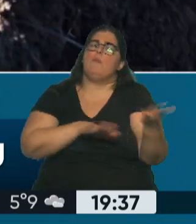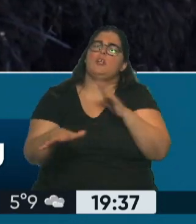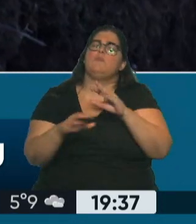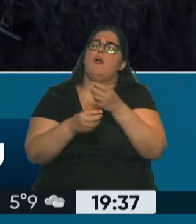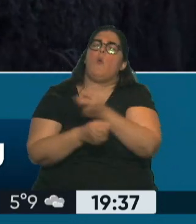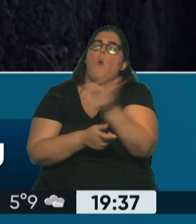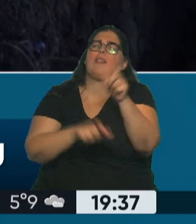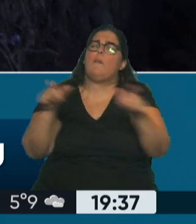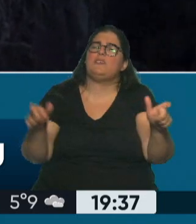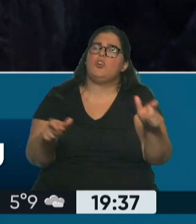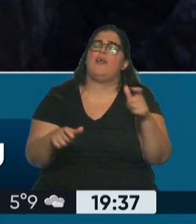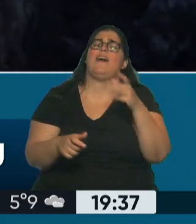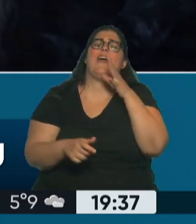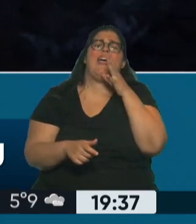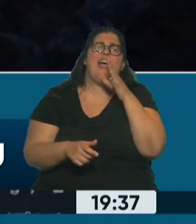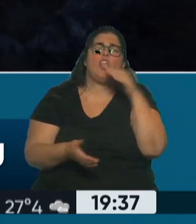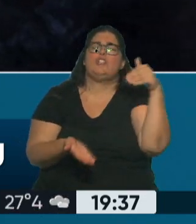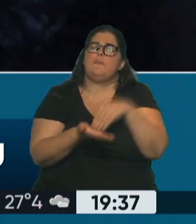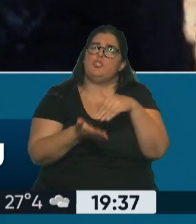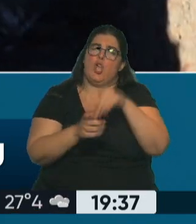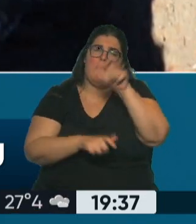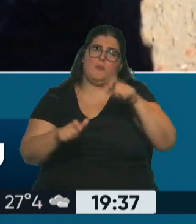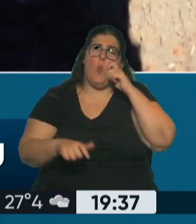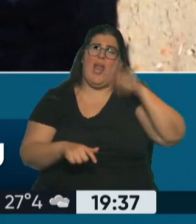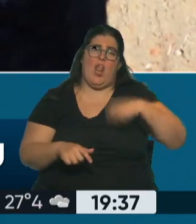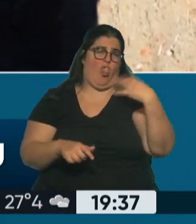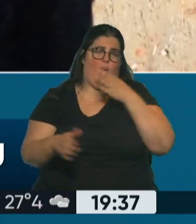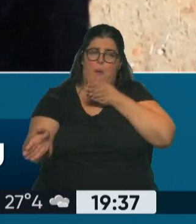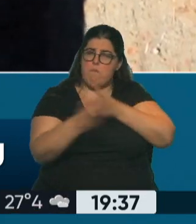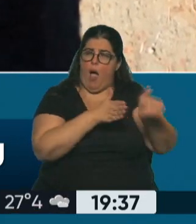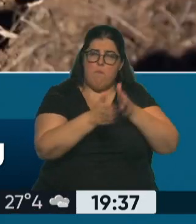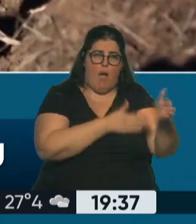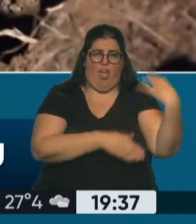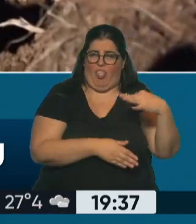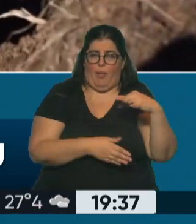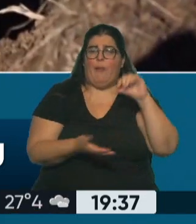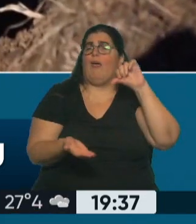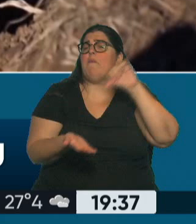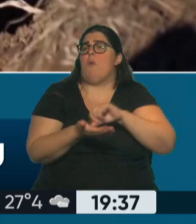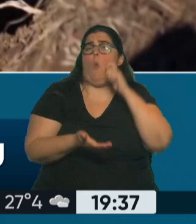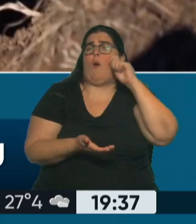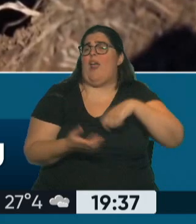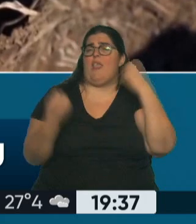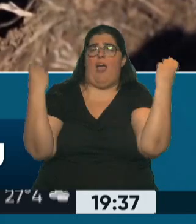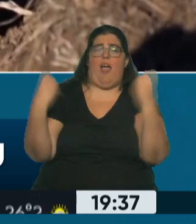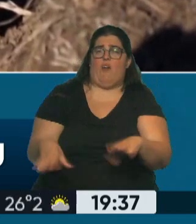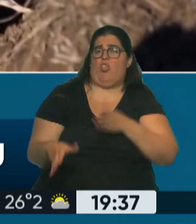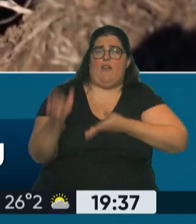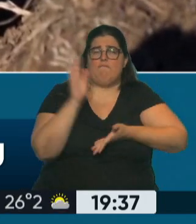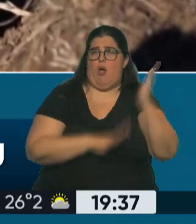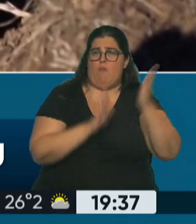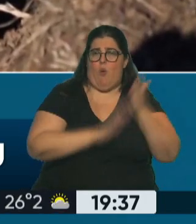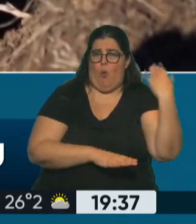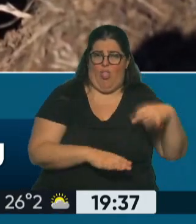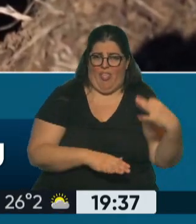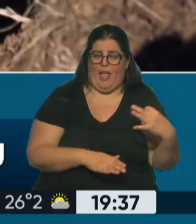14 millones de ucranianos que debieron irse, más de 6 millones que debieron irse del país. Algunos regresaron, pero lo cierto es